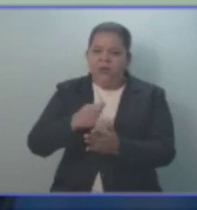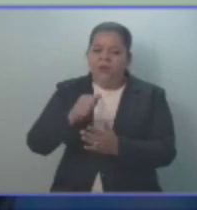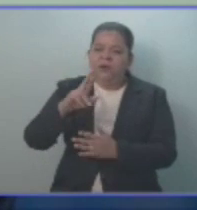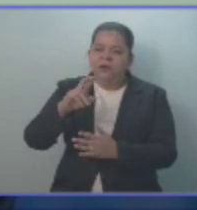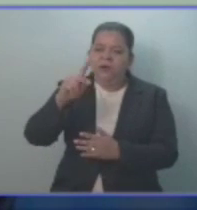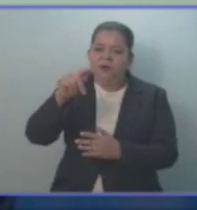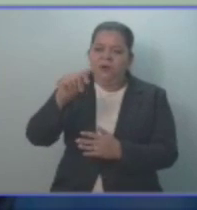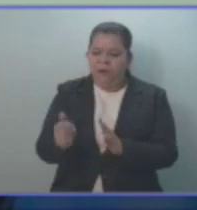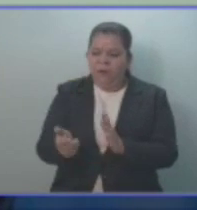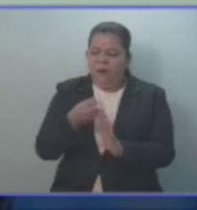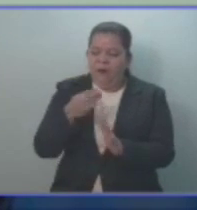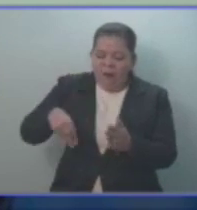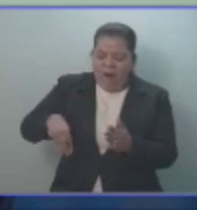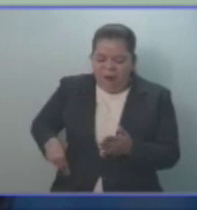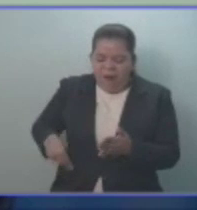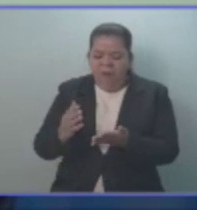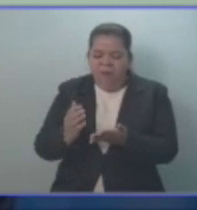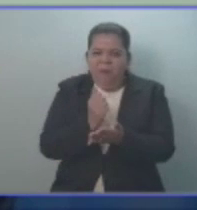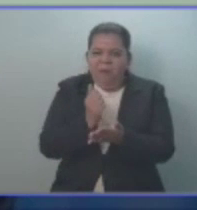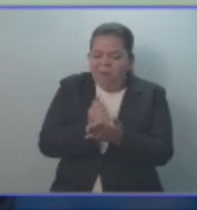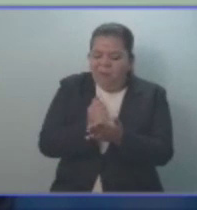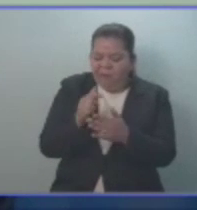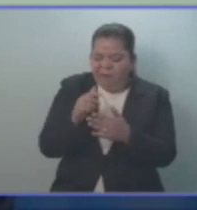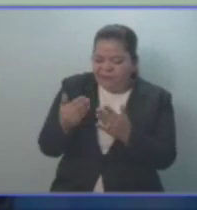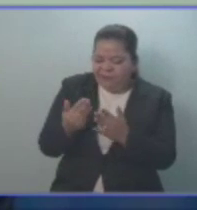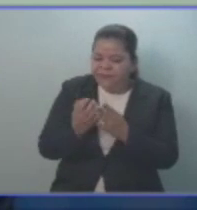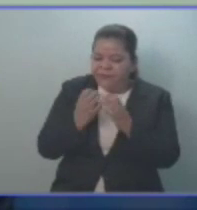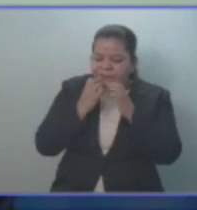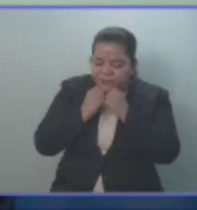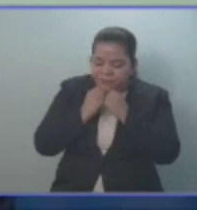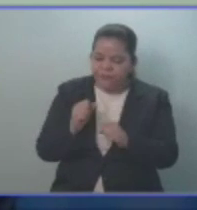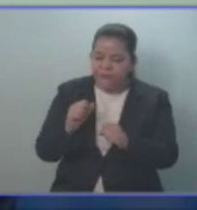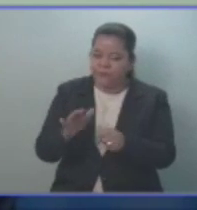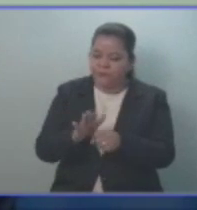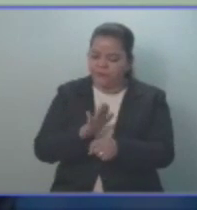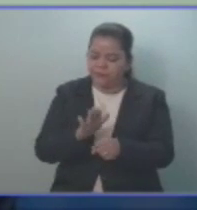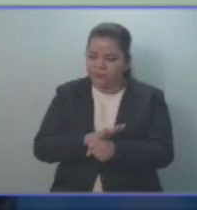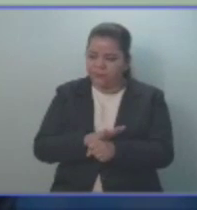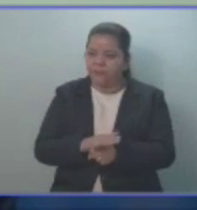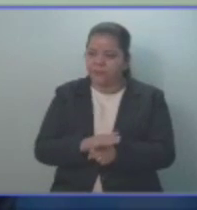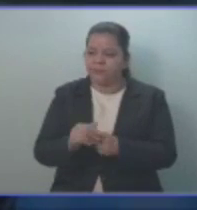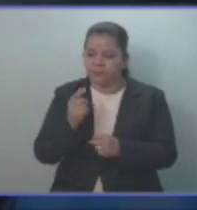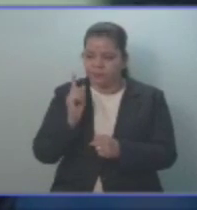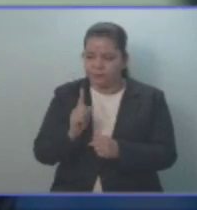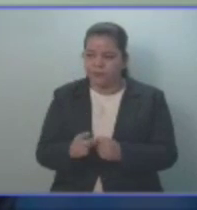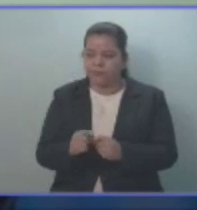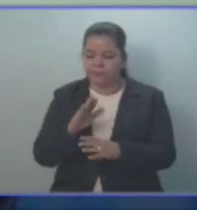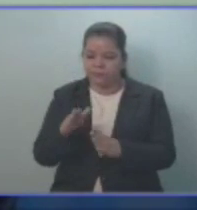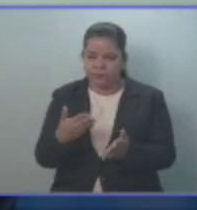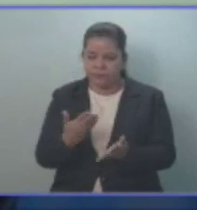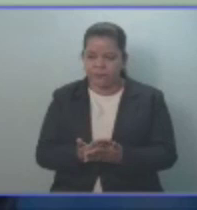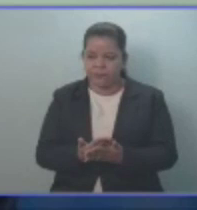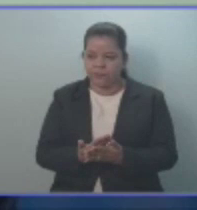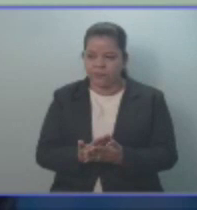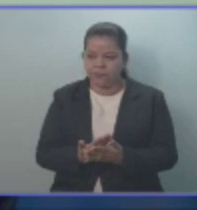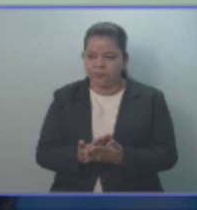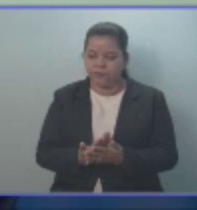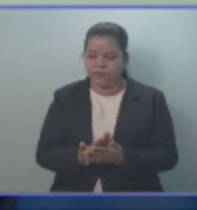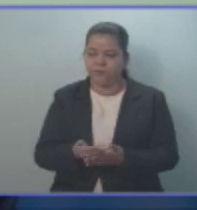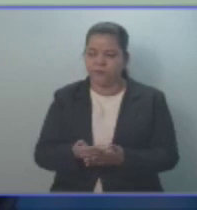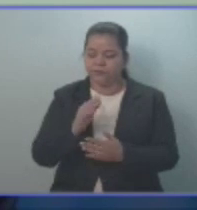utilidades, ganancias de capital o patrimonio neto que se exigen por parte